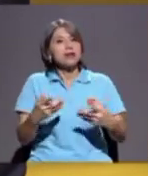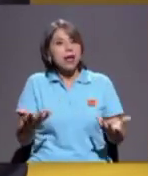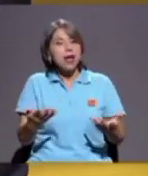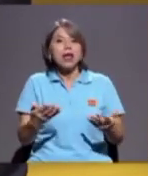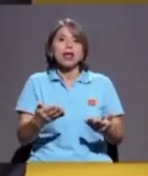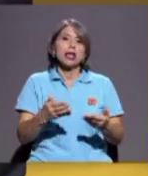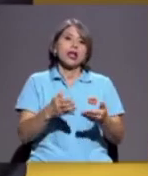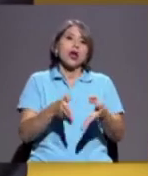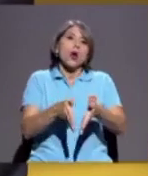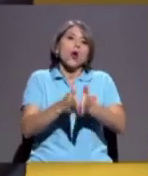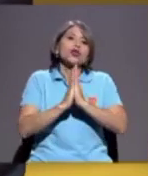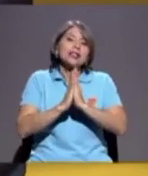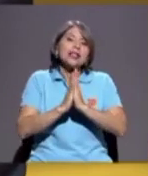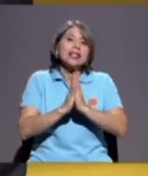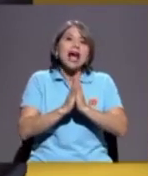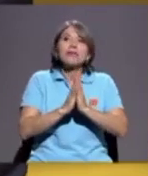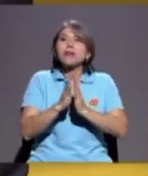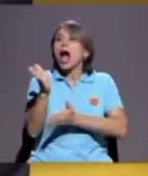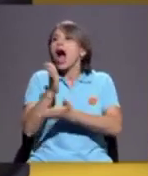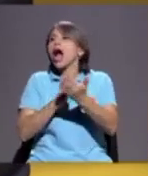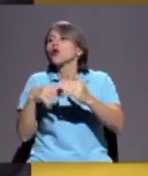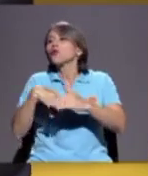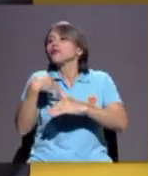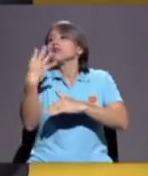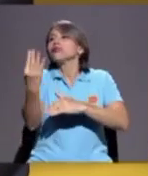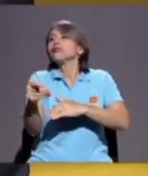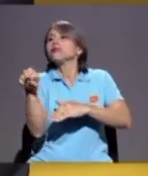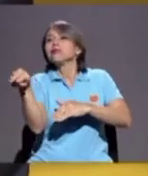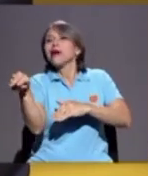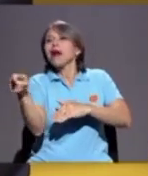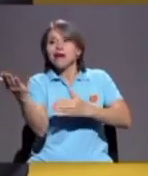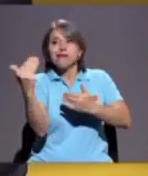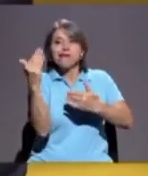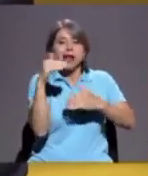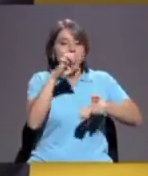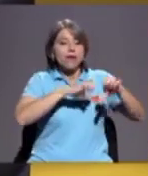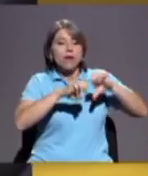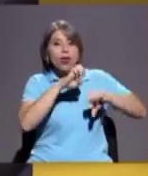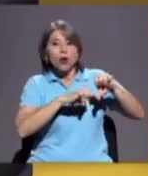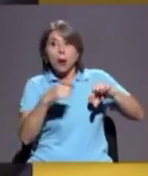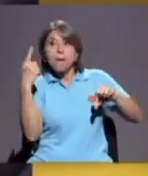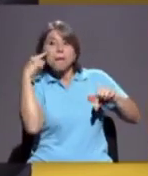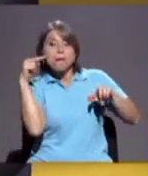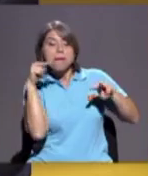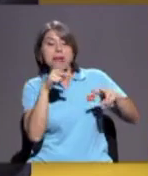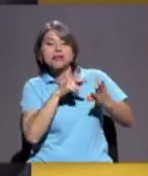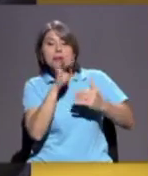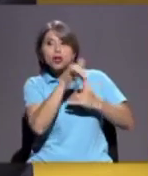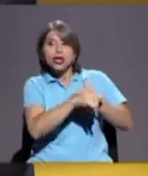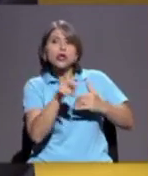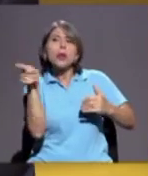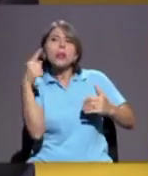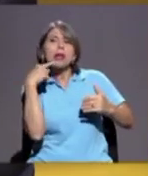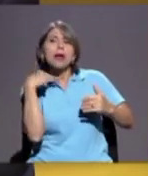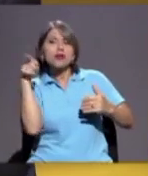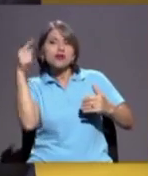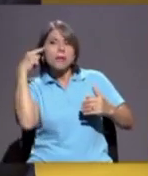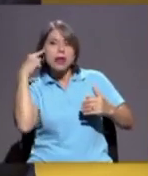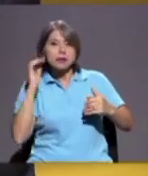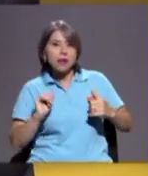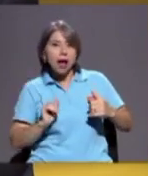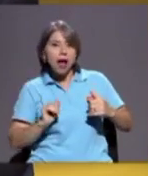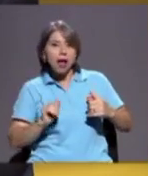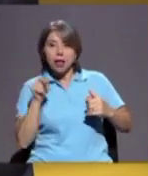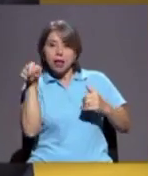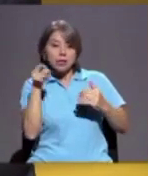que solicita un criterio de un externo, o sea, un evaluador externo que le diga, bueno, vea este proyecto, dígame qué piensa usted, si es un